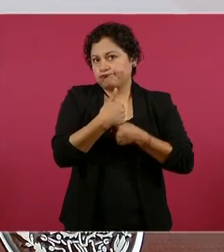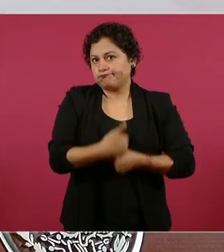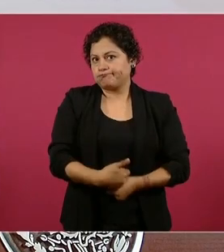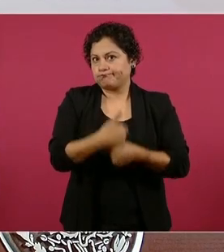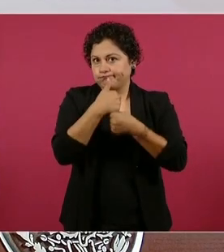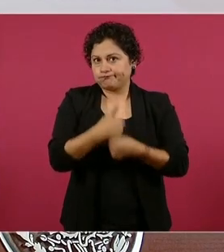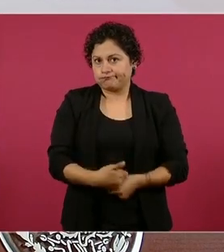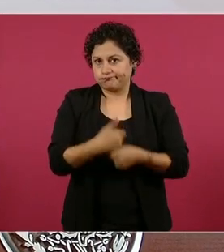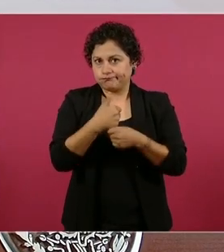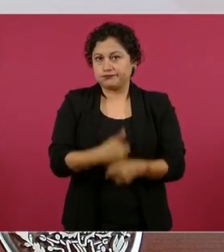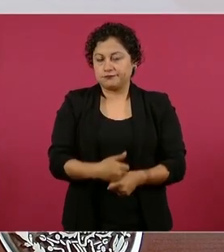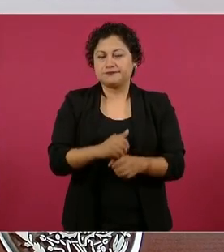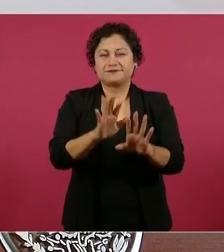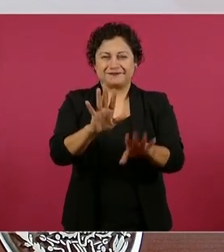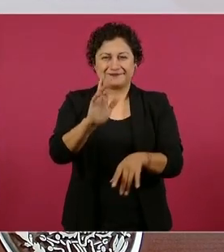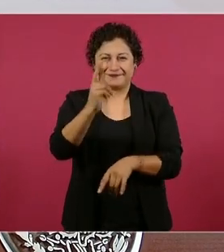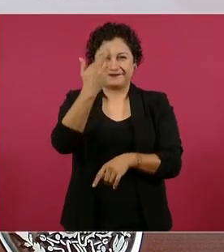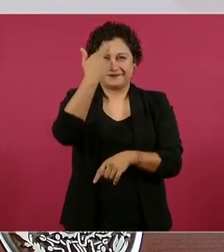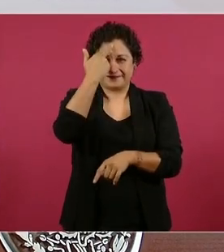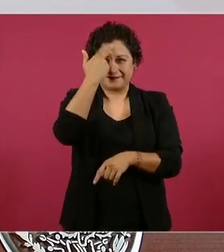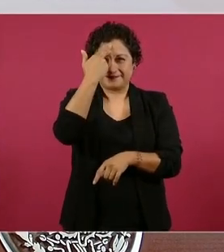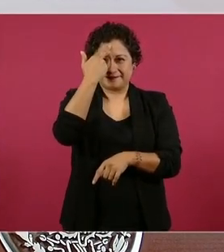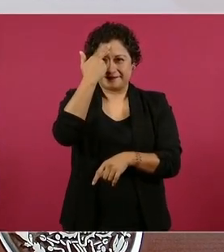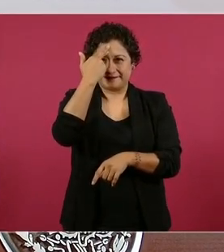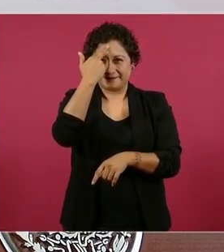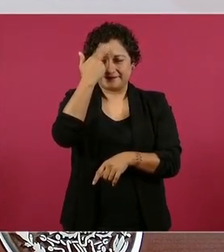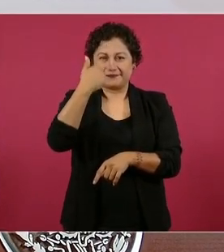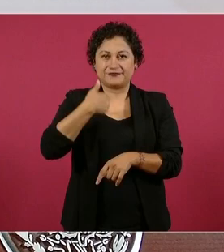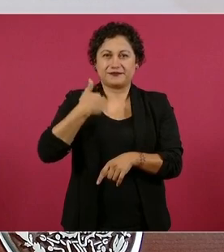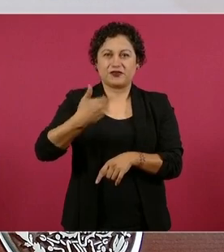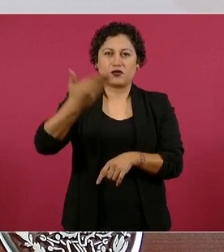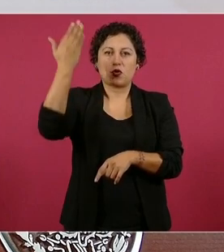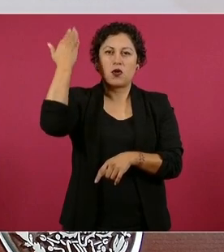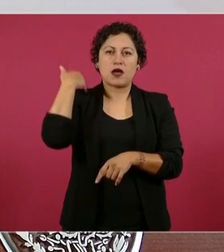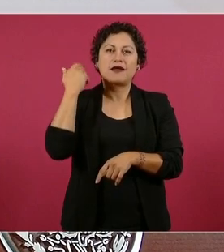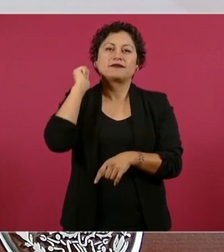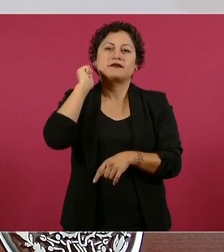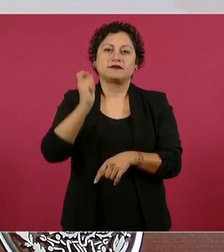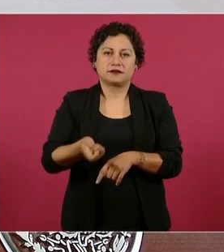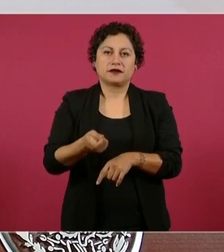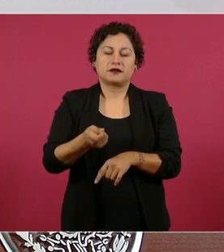cuando represiones, el pueblo,